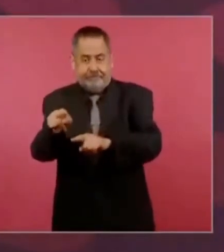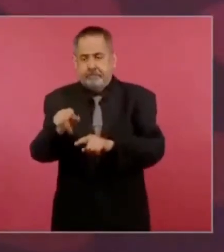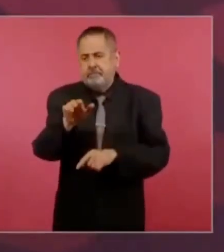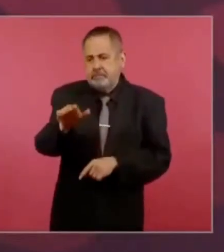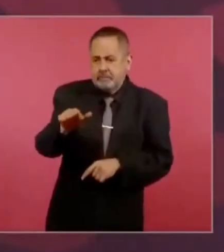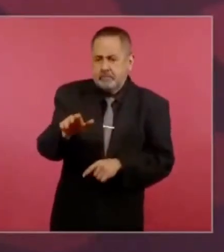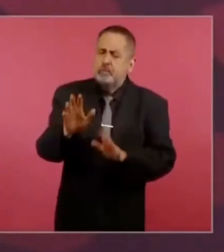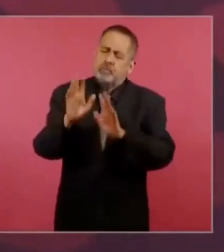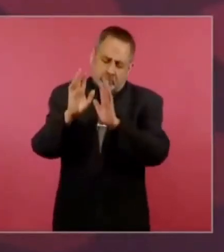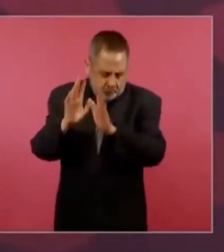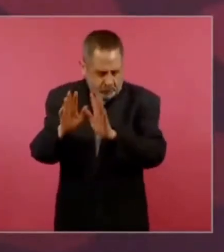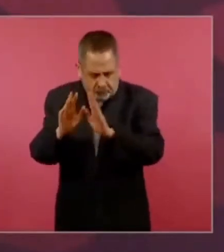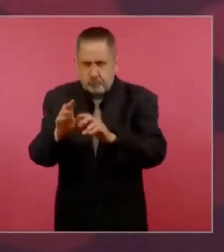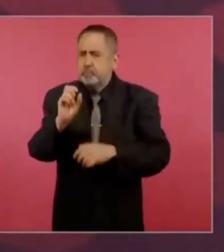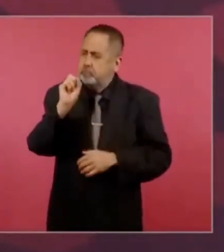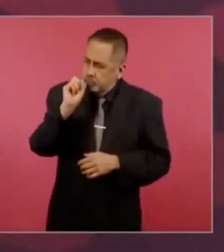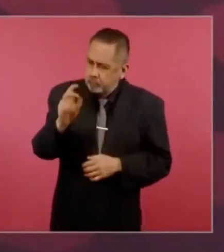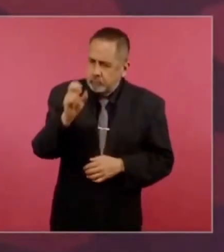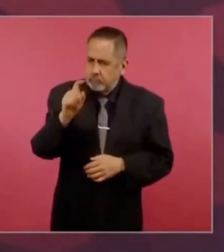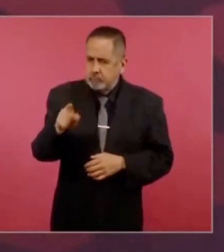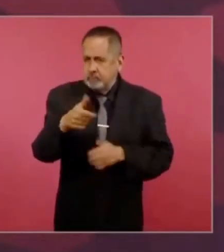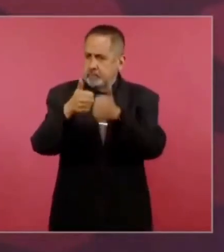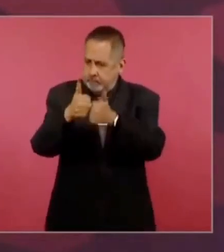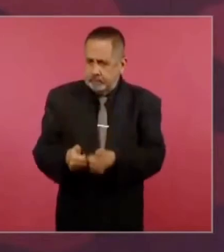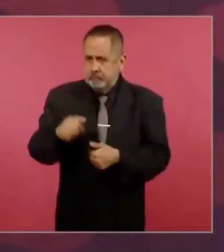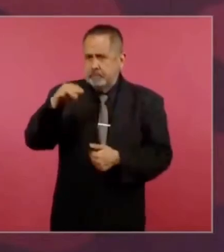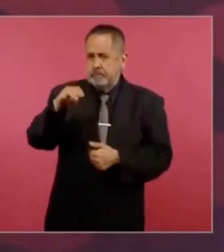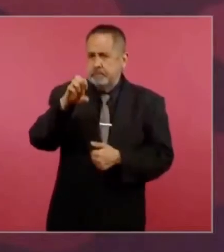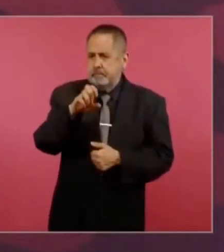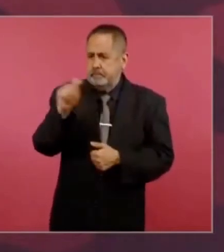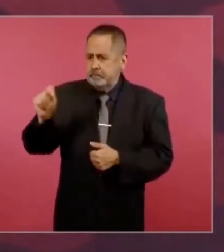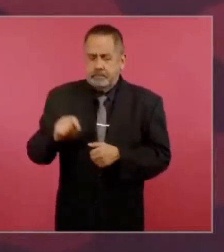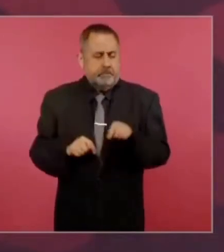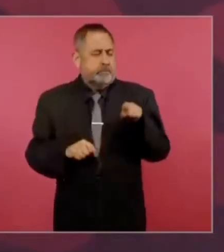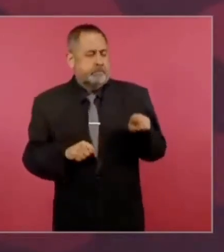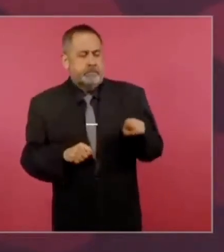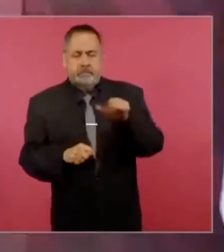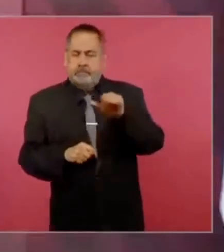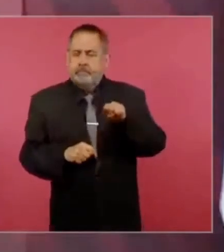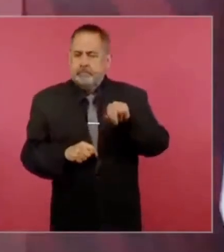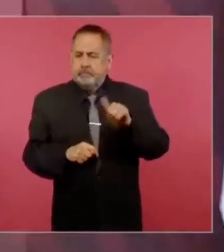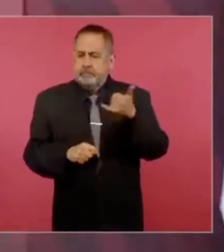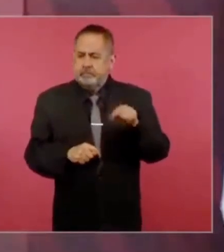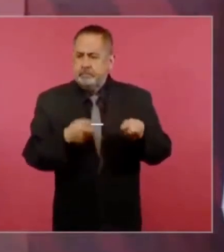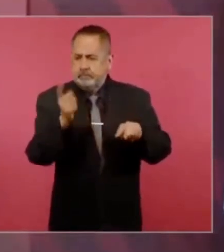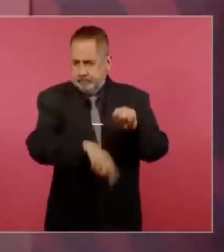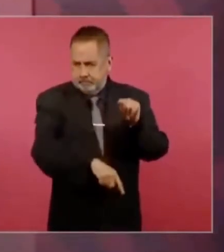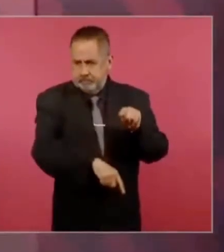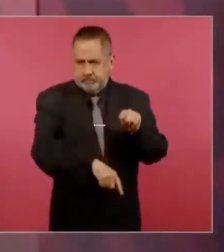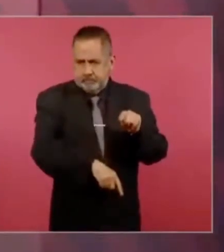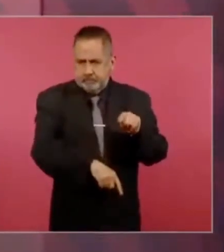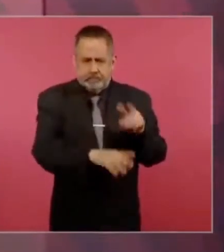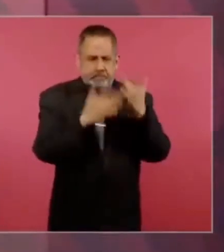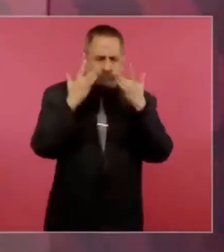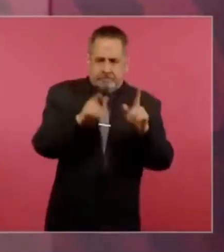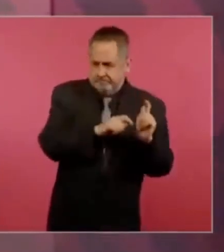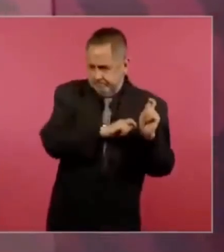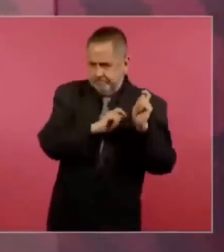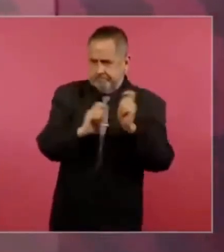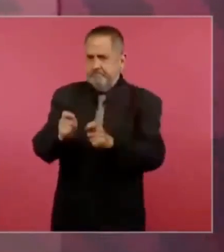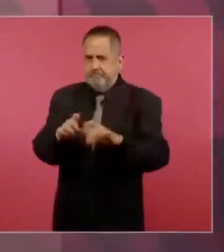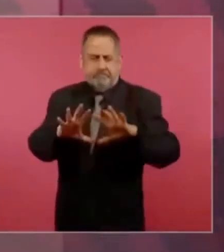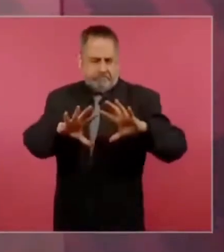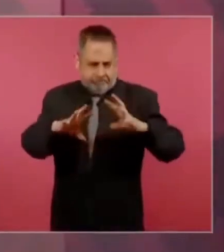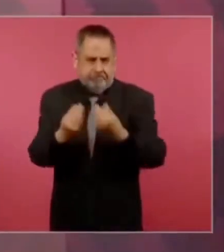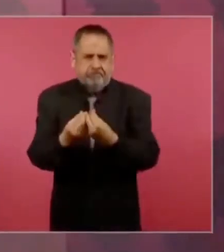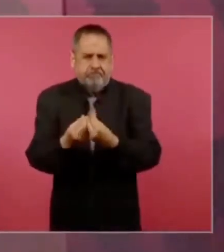se quede MIT y que ellos se encargan de que decline Anaya.